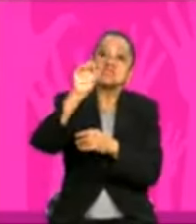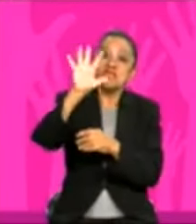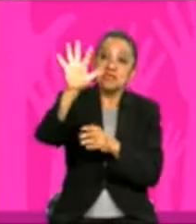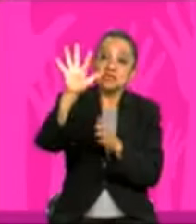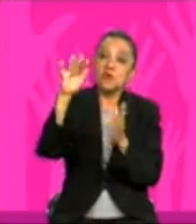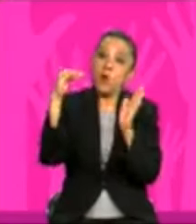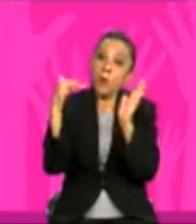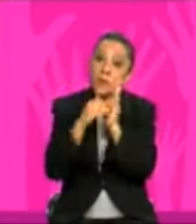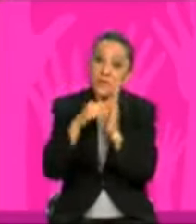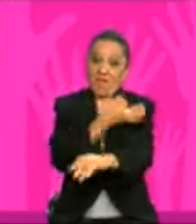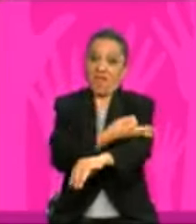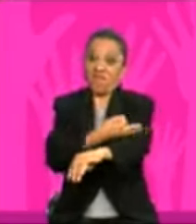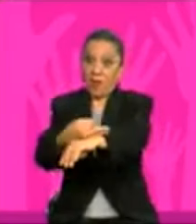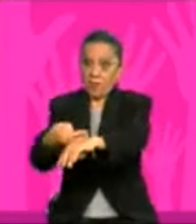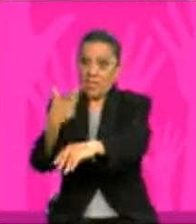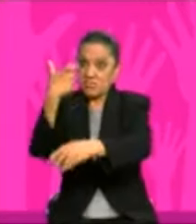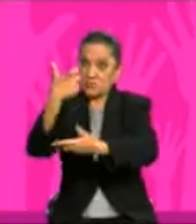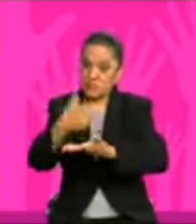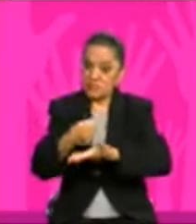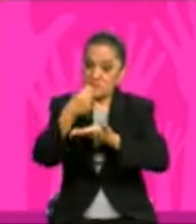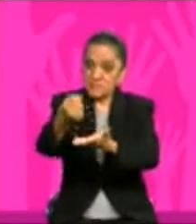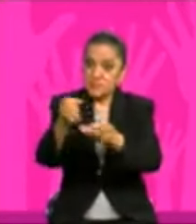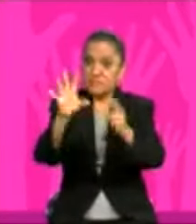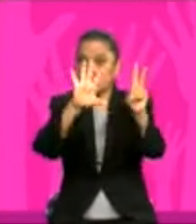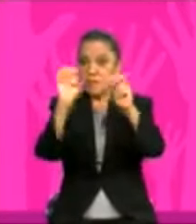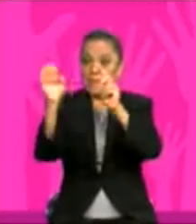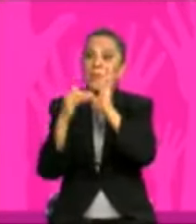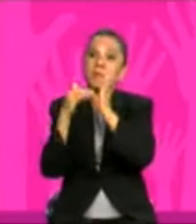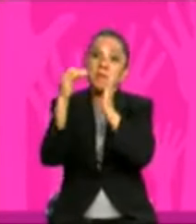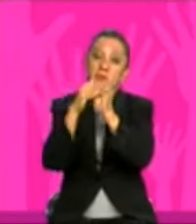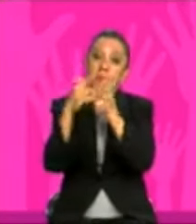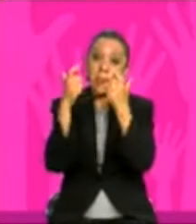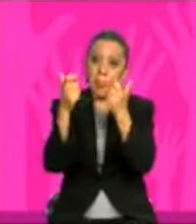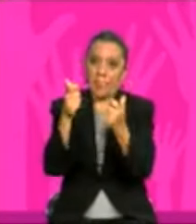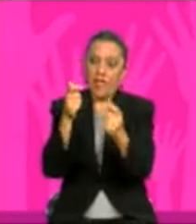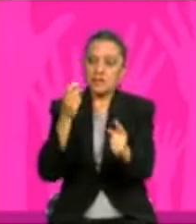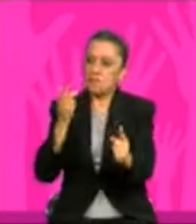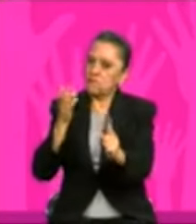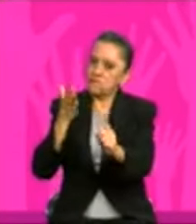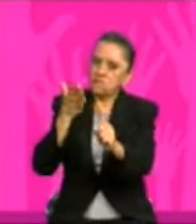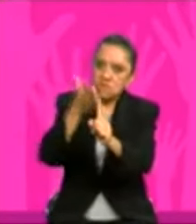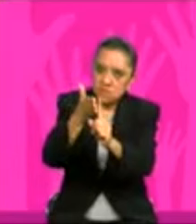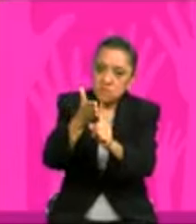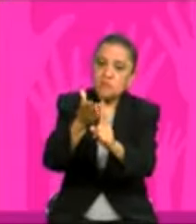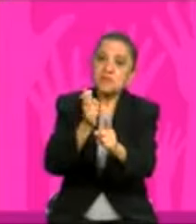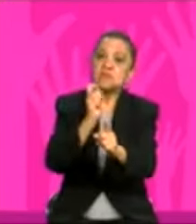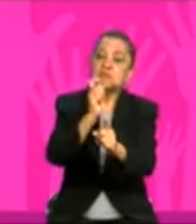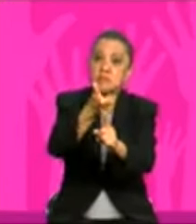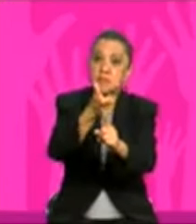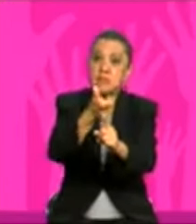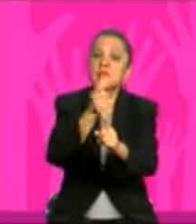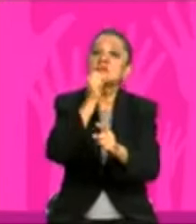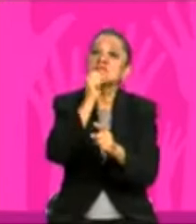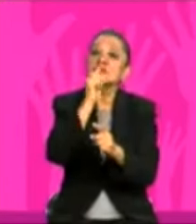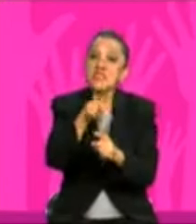familias con una inversión de 700 millones de pesos de manera directa, que va a incluir también